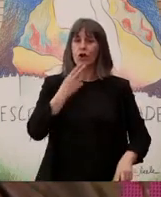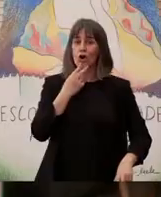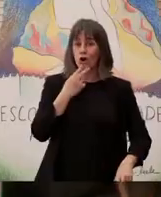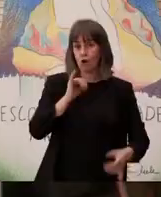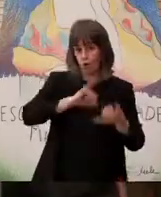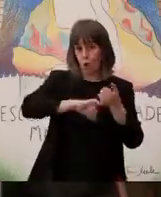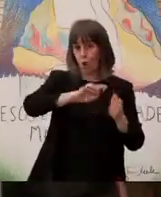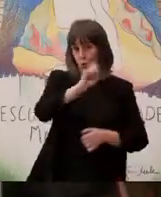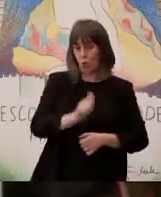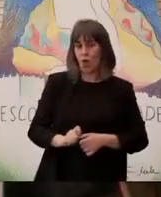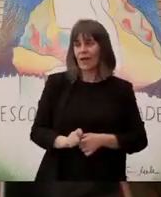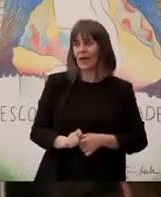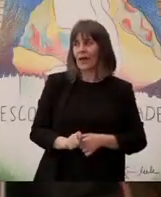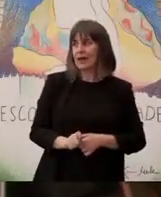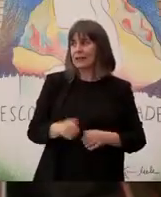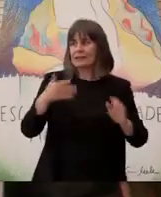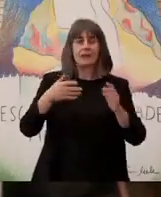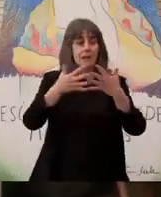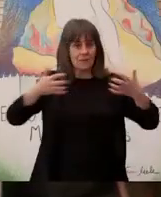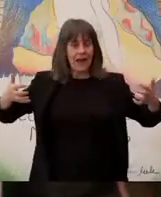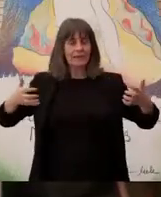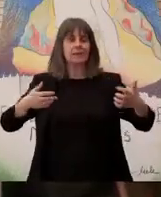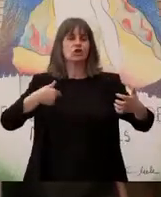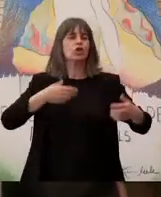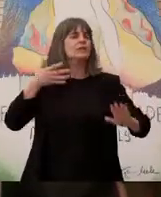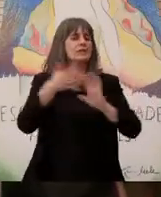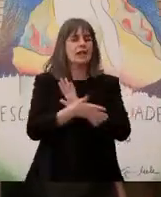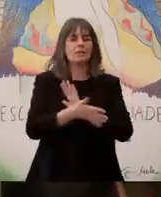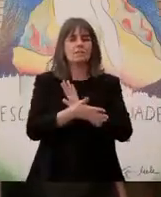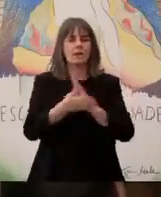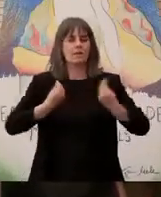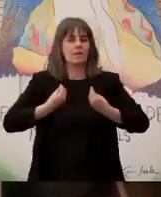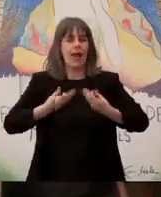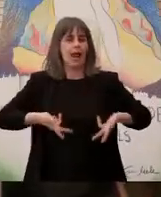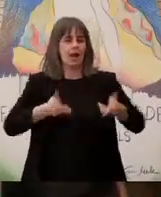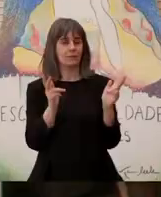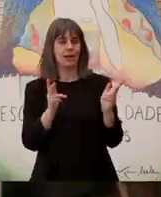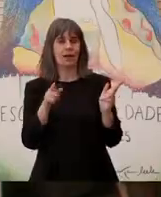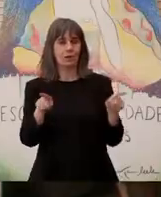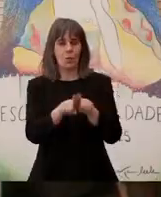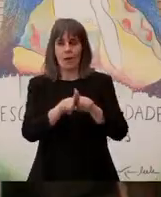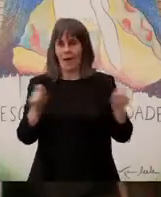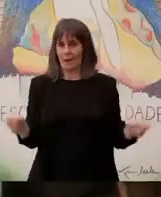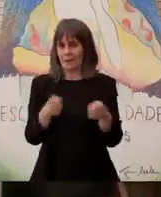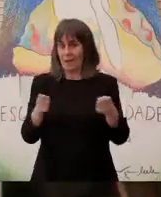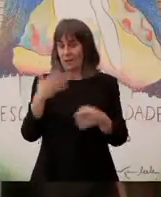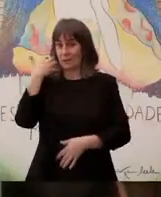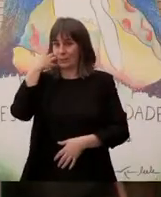desde un punto de vista de una campaña fue una campaña muy ruptura y rupturista cuanto anterior